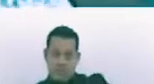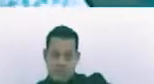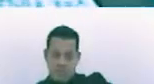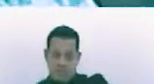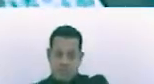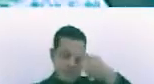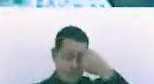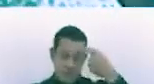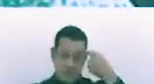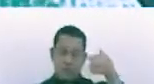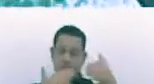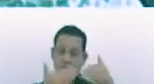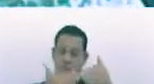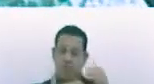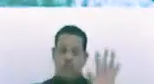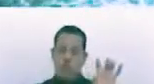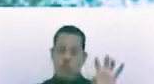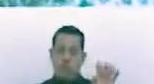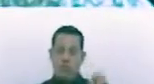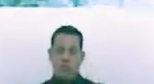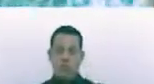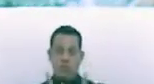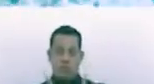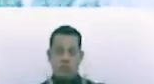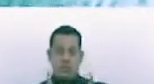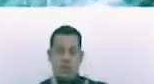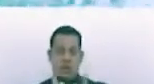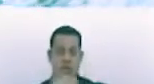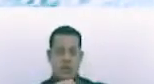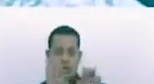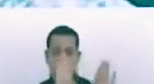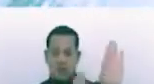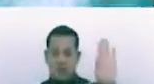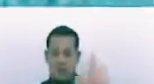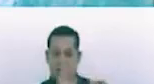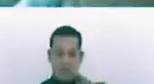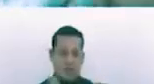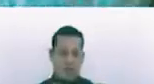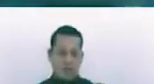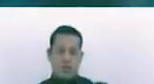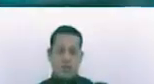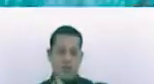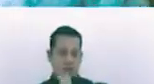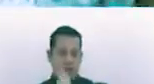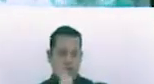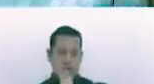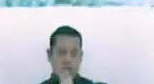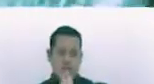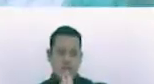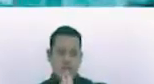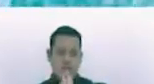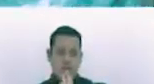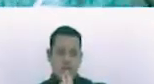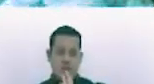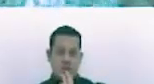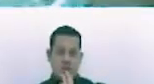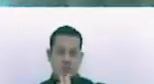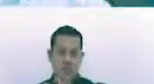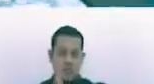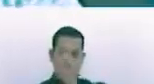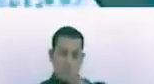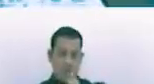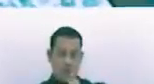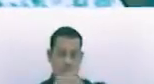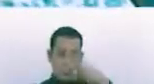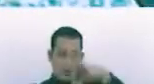maletinazos, sino también se robaron la oportunidad de cambiar la historia de El Salvador cuando le negaron a los salvadoreños asistir a las